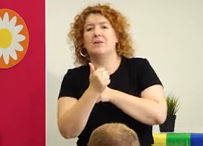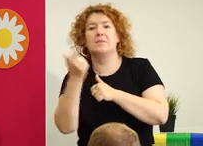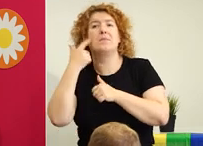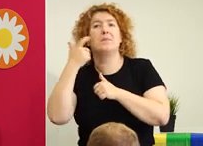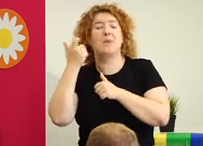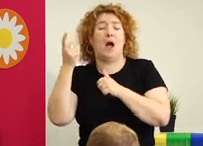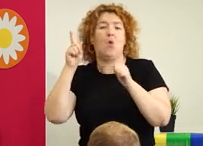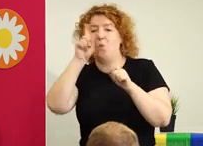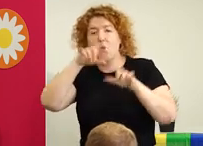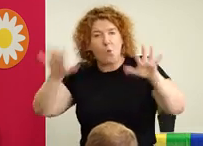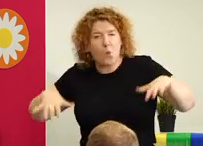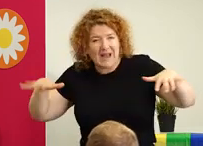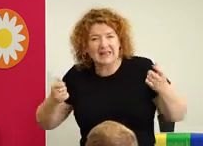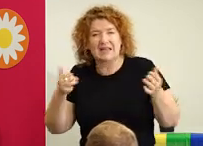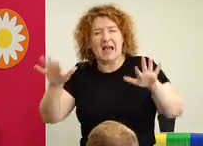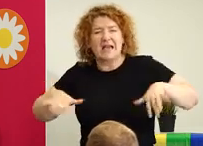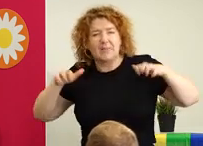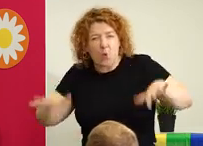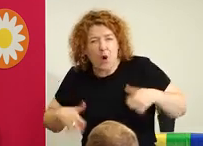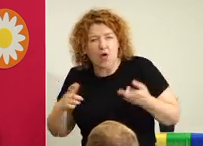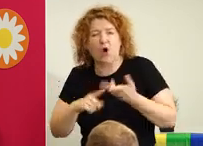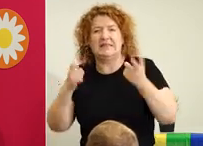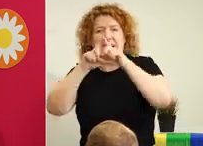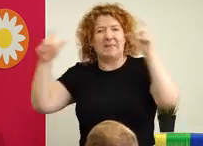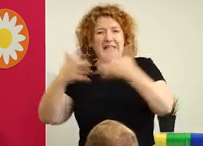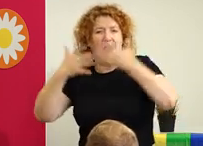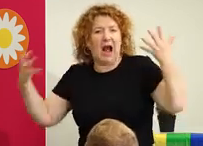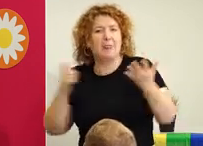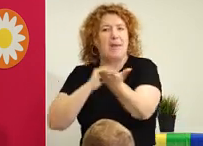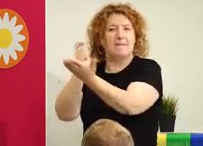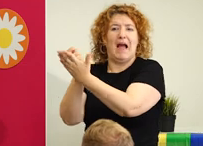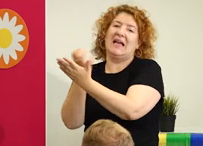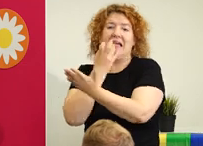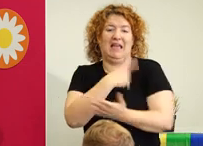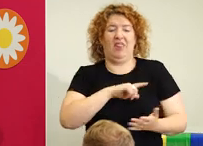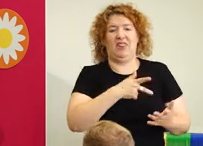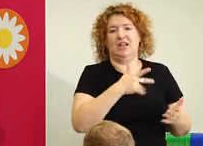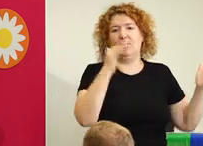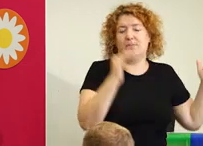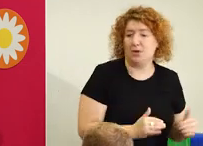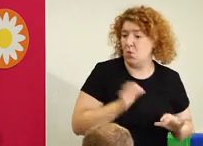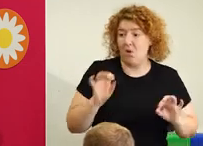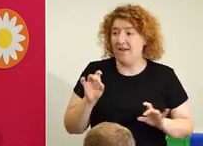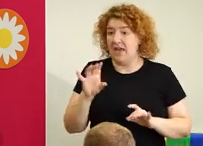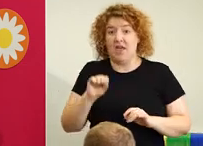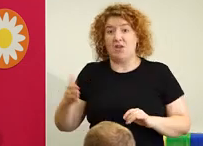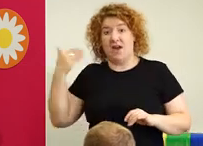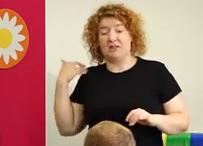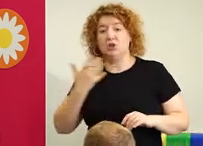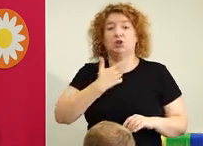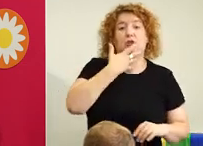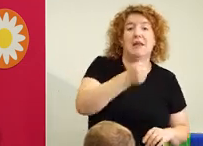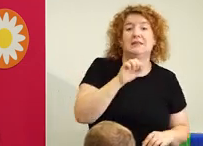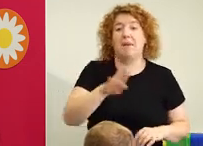los grandes buitres, a los grandes especuladores, a las grandes corporaciones, que por asegurar nuestros derechos. Igual que hace 15 años socialistas